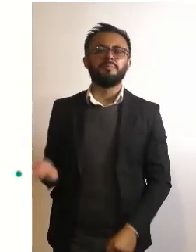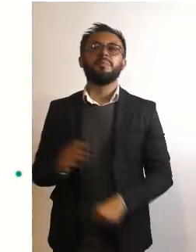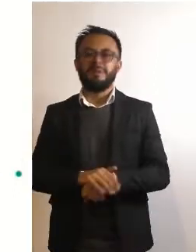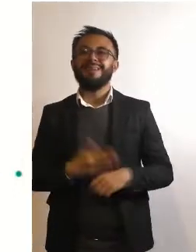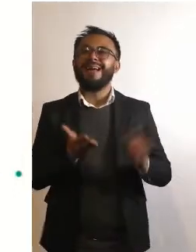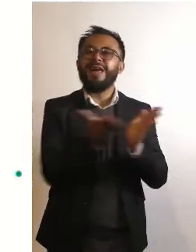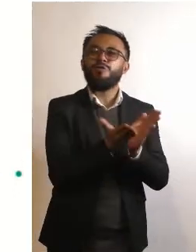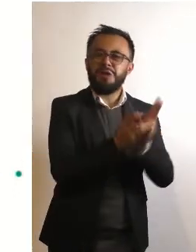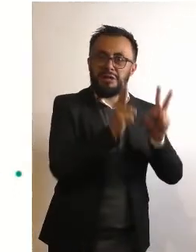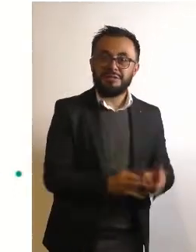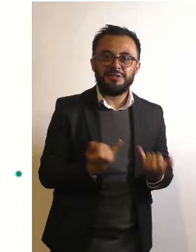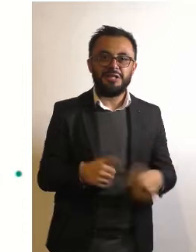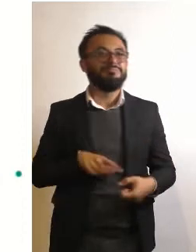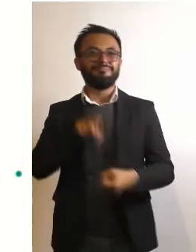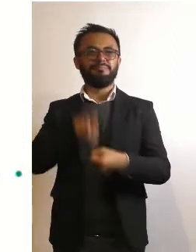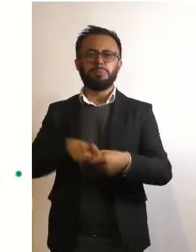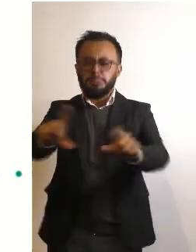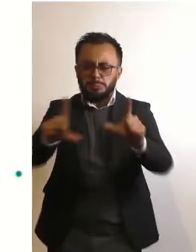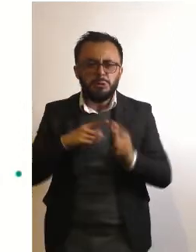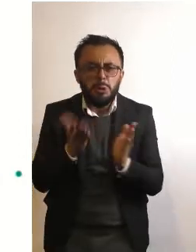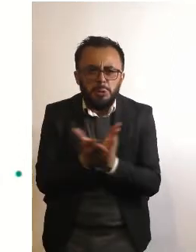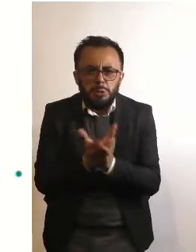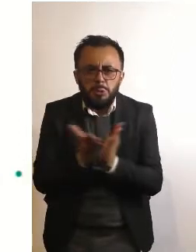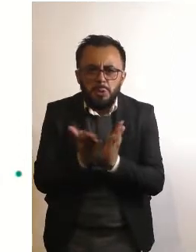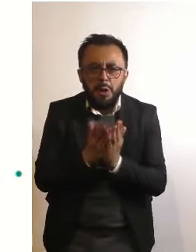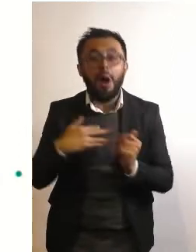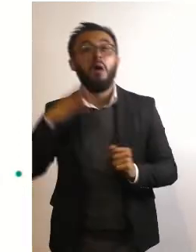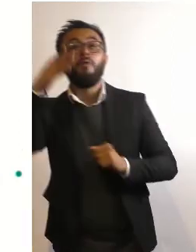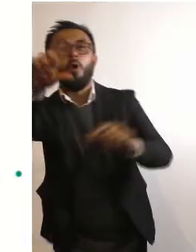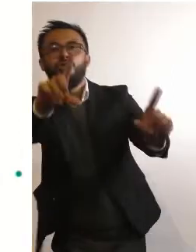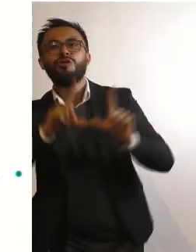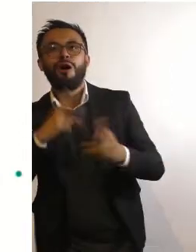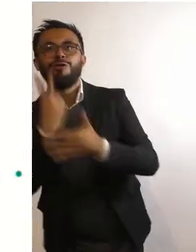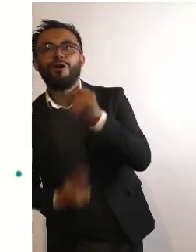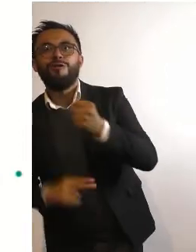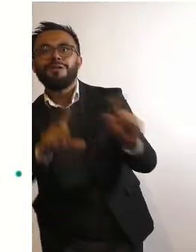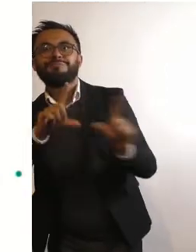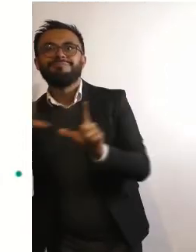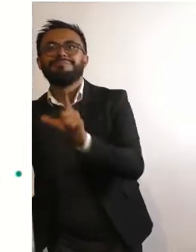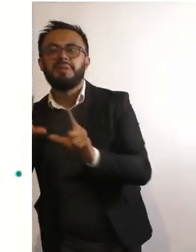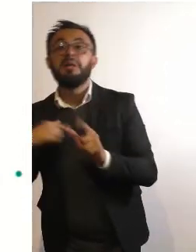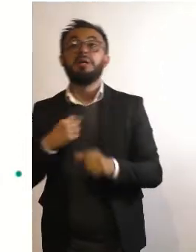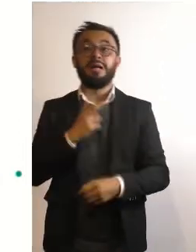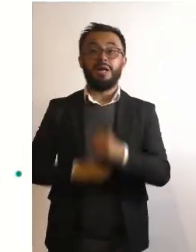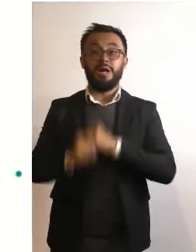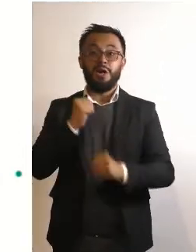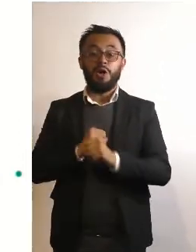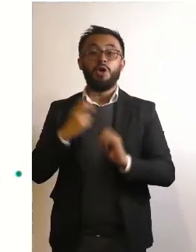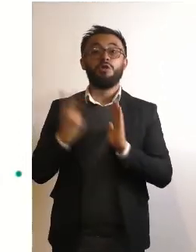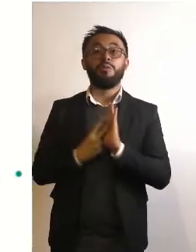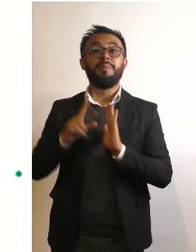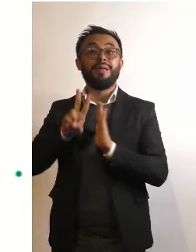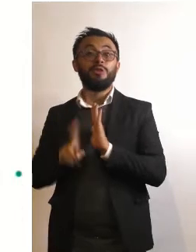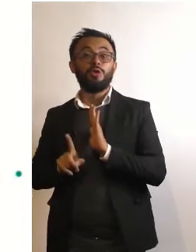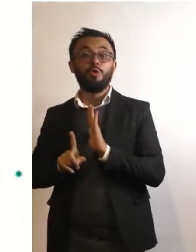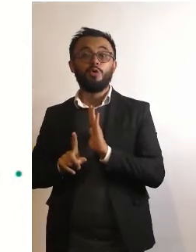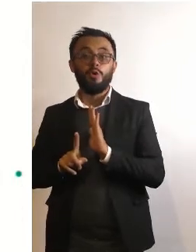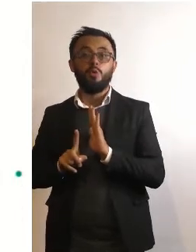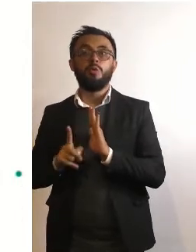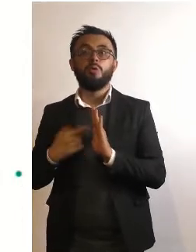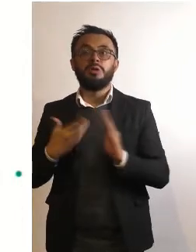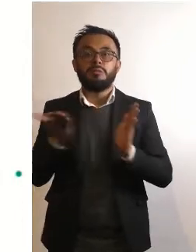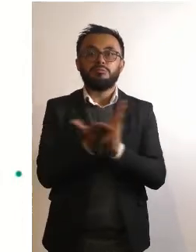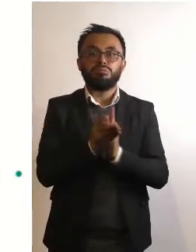doble titulación, doble programa. Para el 2021-2, 58 estudiantes. Esto lo sabe muy poca